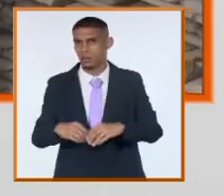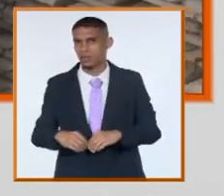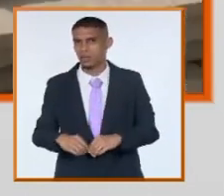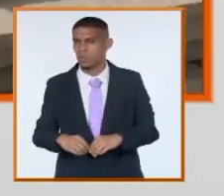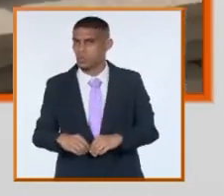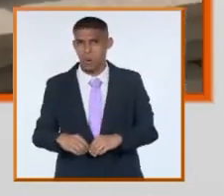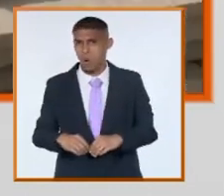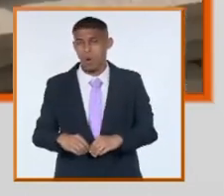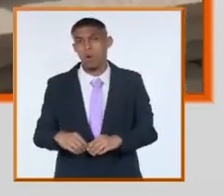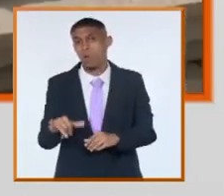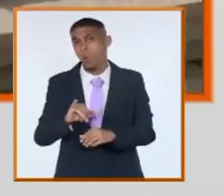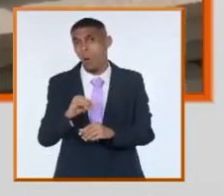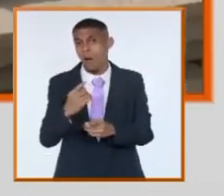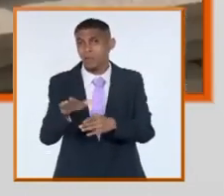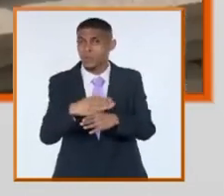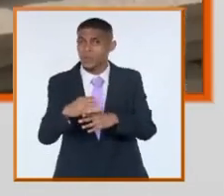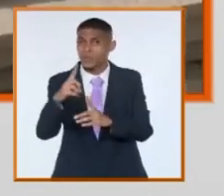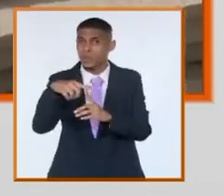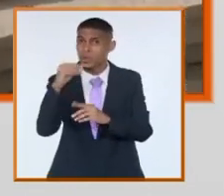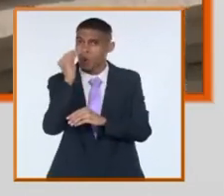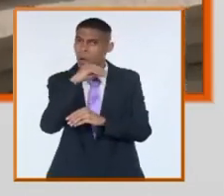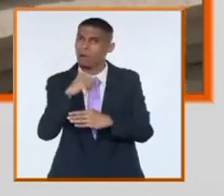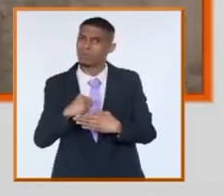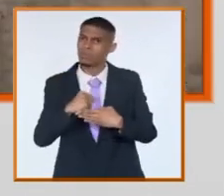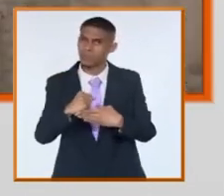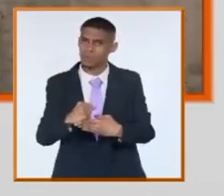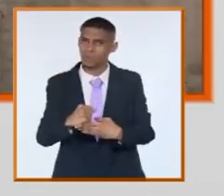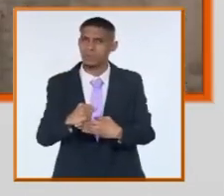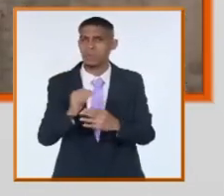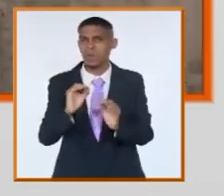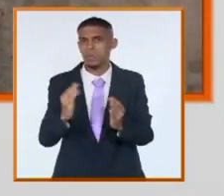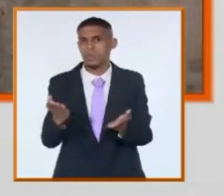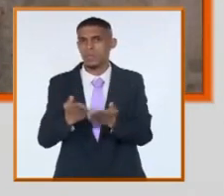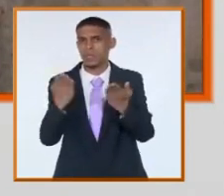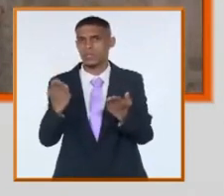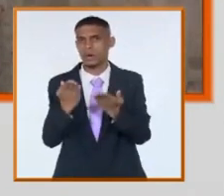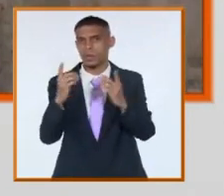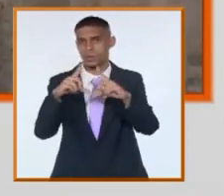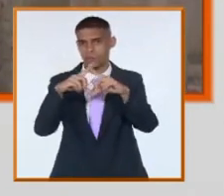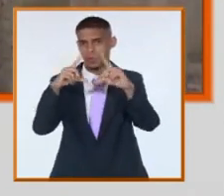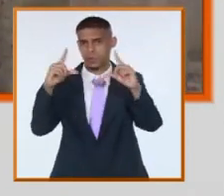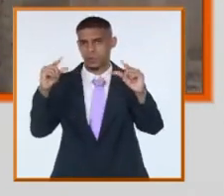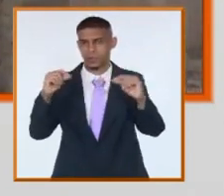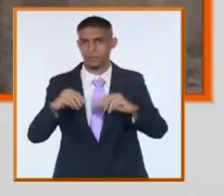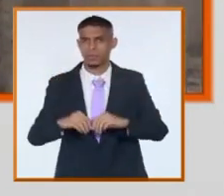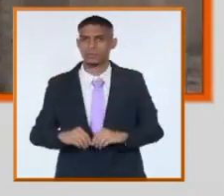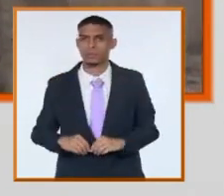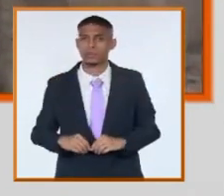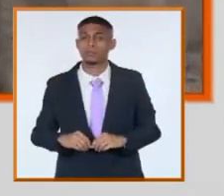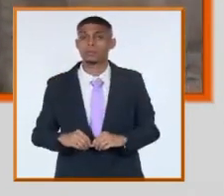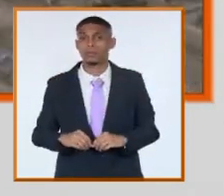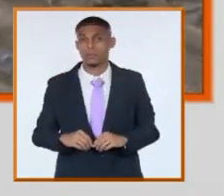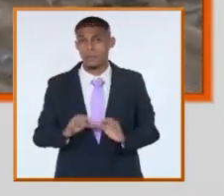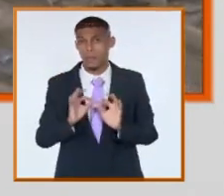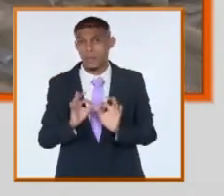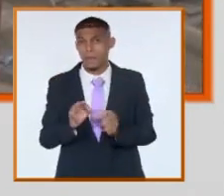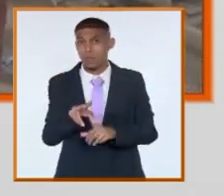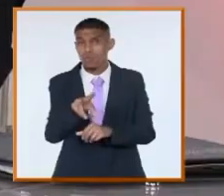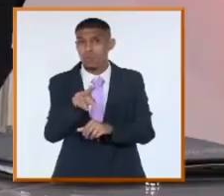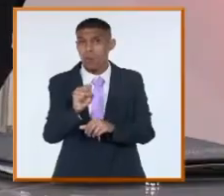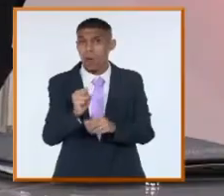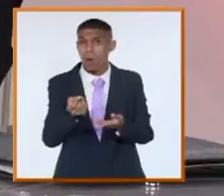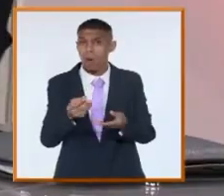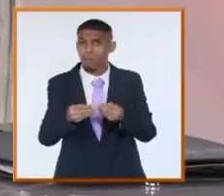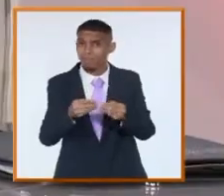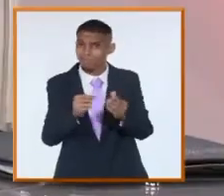y la tecnología integralmente para el desarrollo del país con la aparición de nuevos materiales siempre impacta en